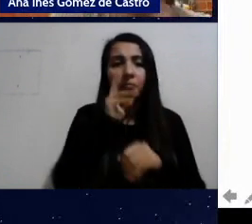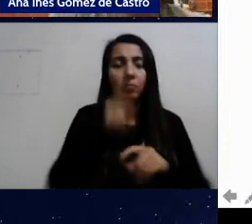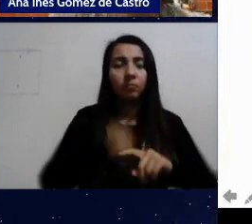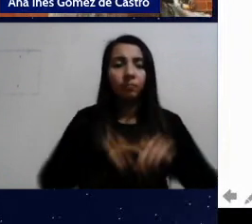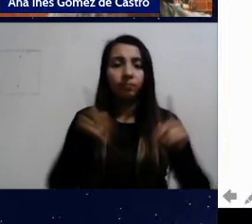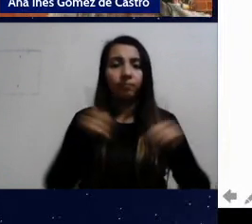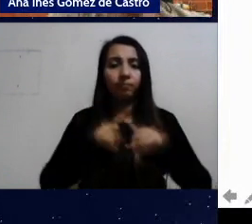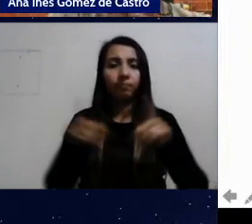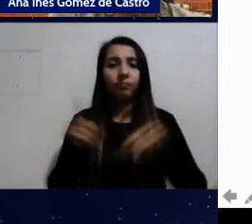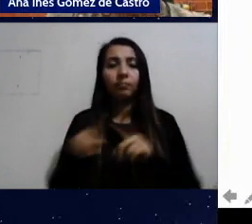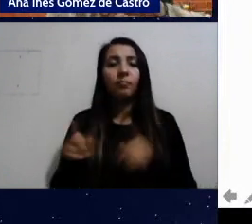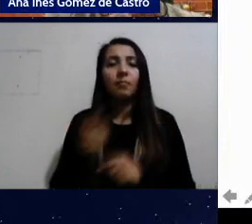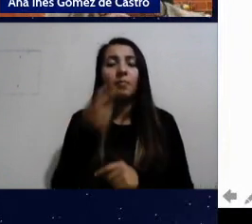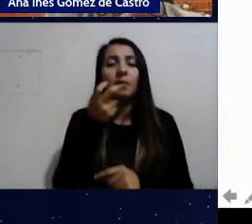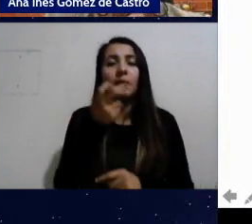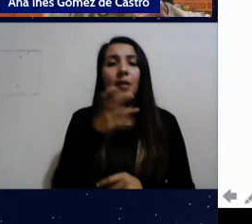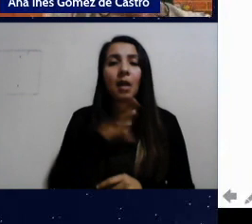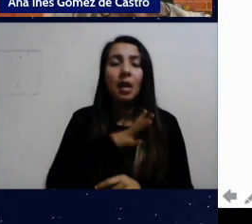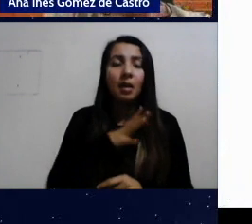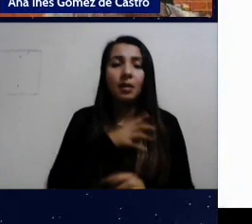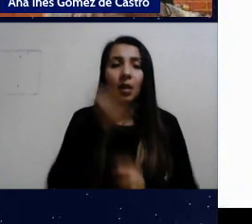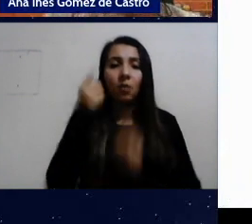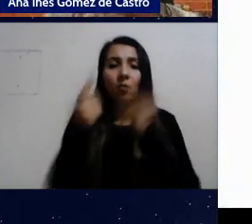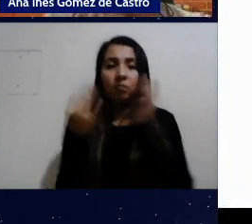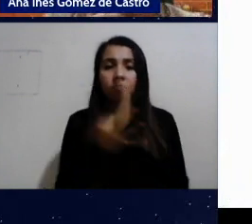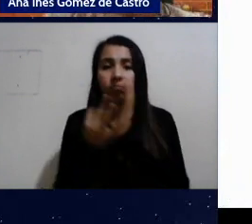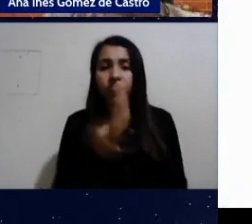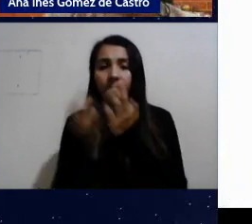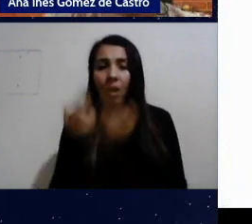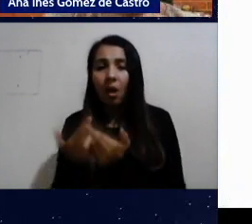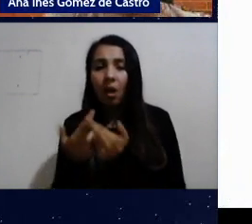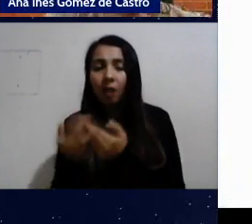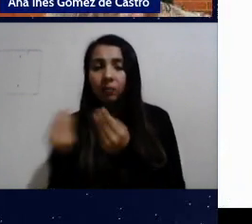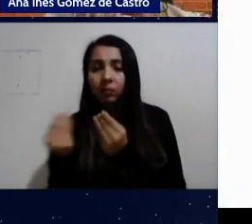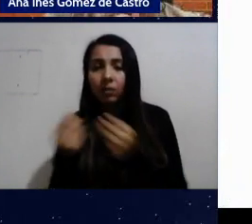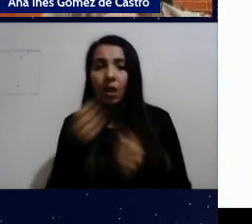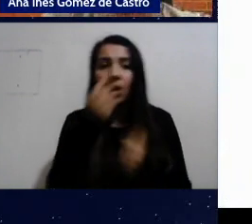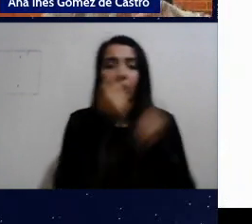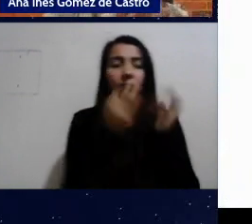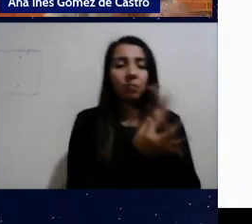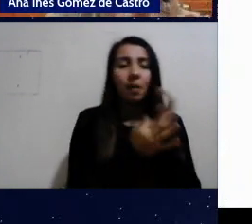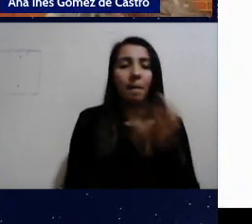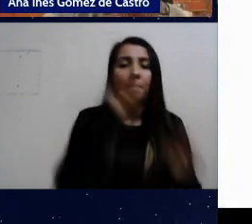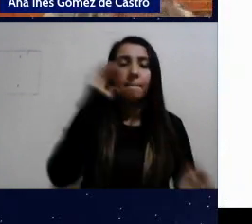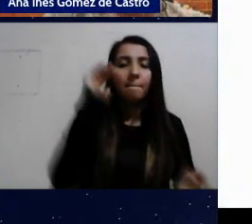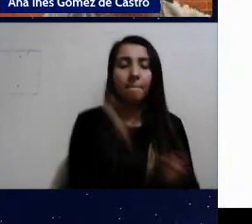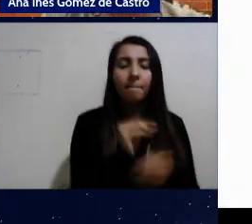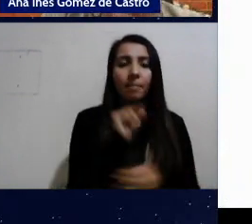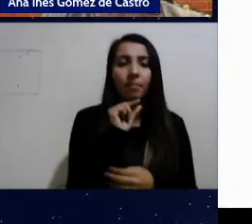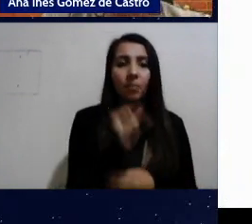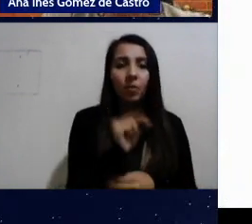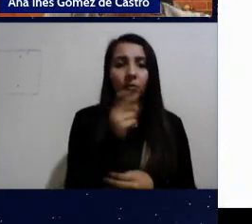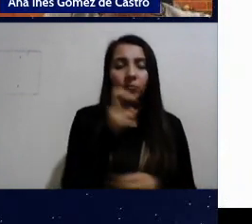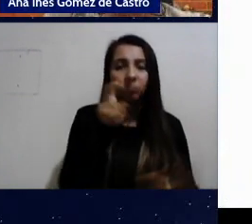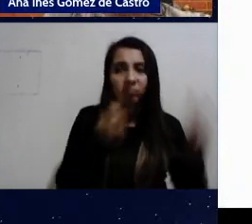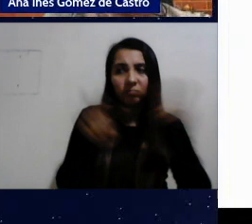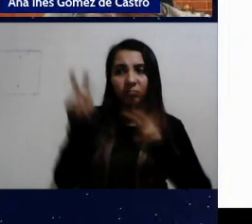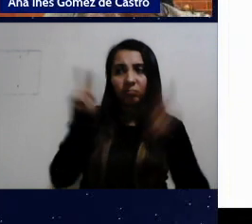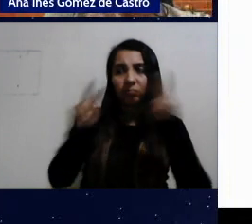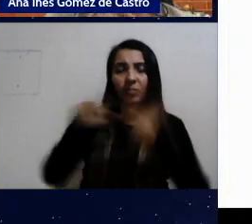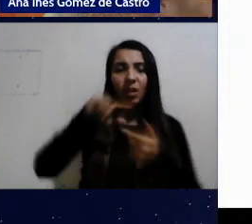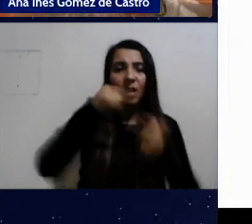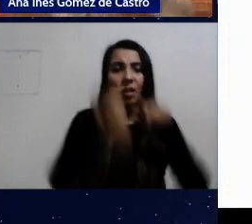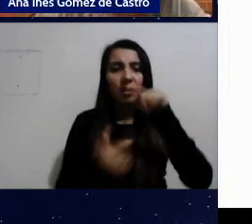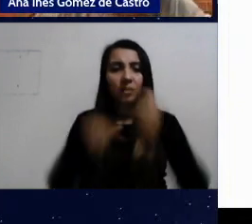baja, ¿no? Y eso se observa en el halo de las galaxias. Se ven que hay zonas con metalicidades similares a las de la galaxia, que